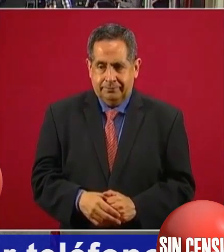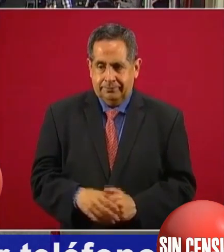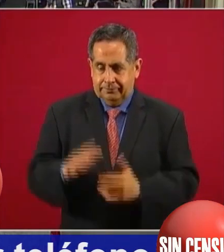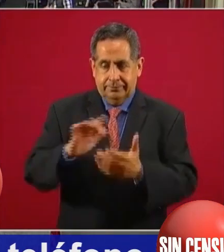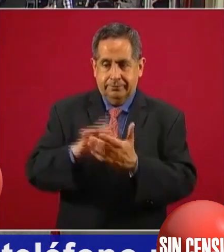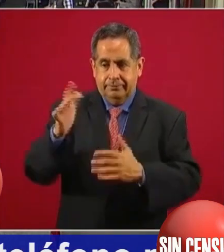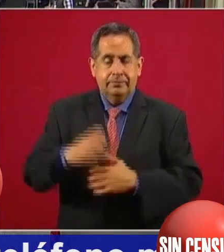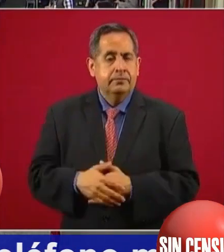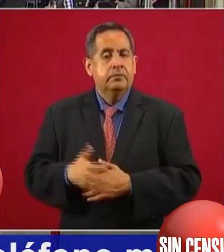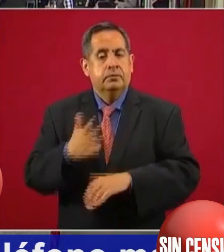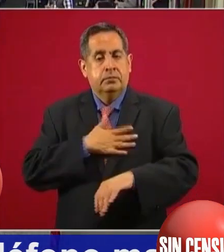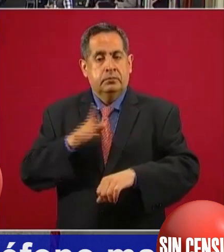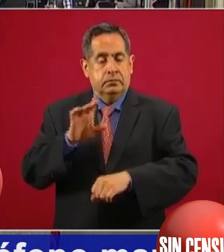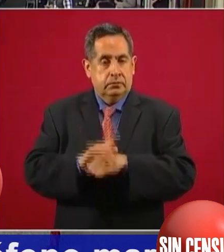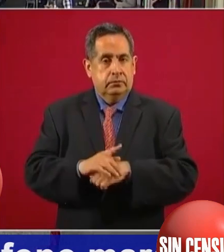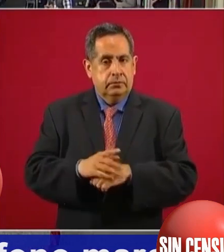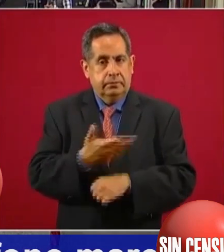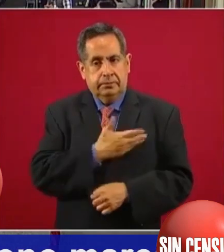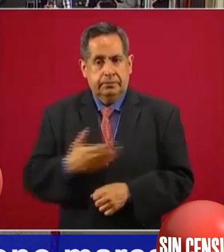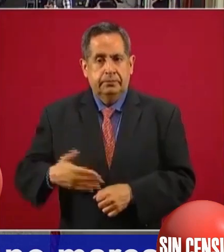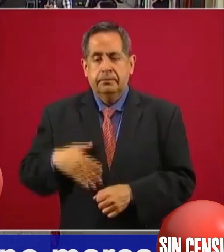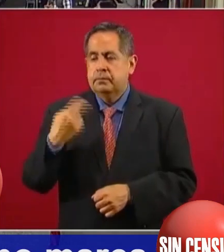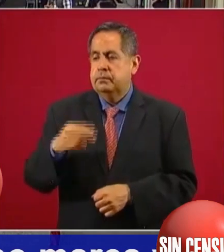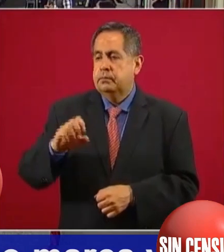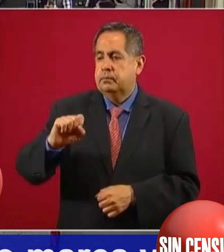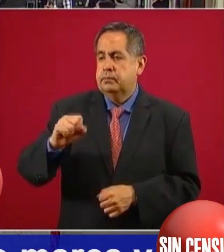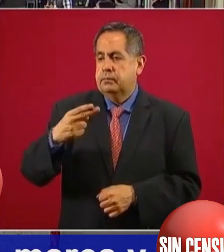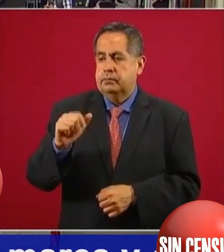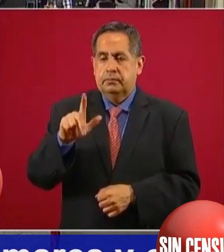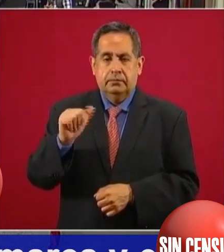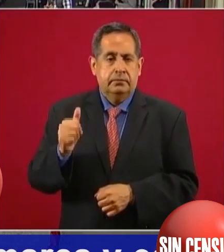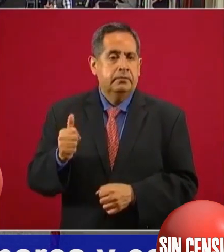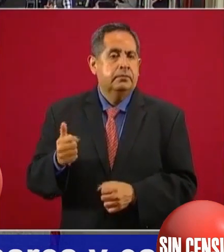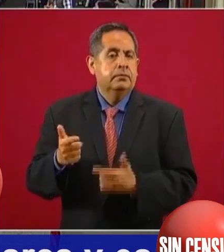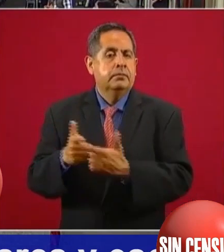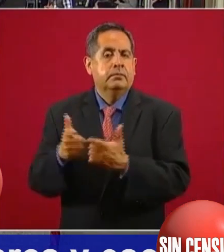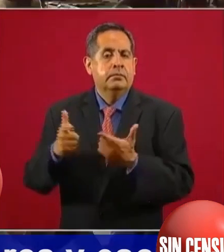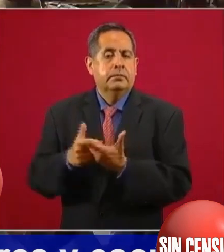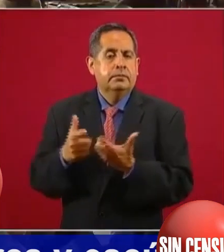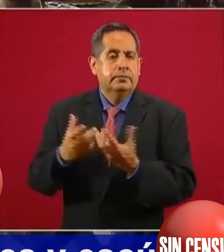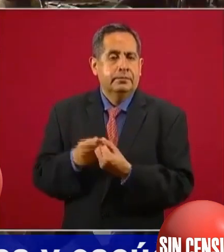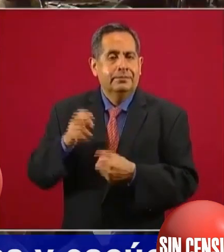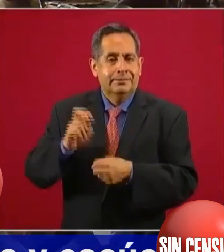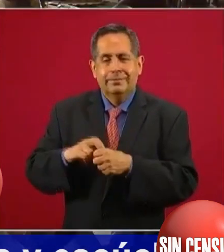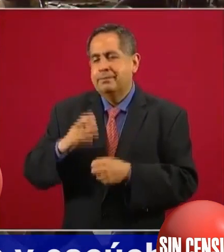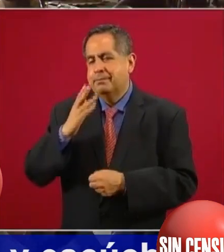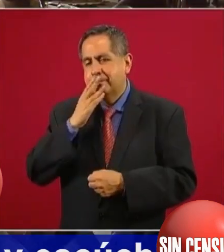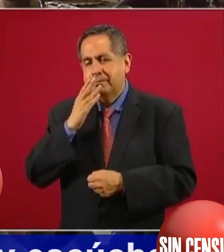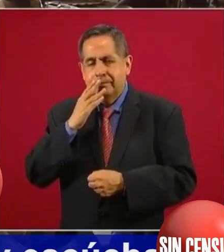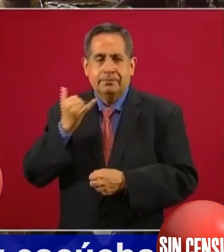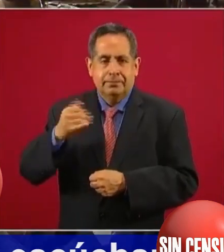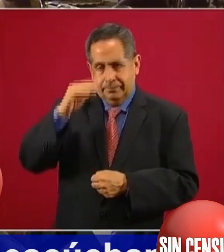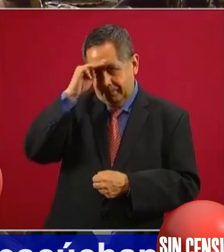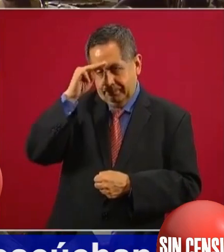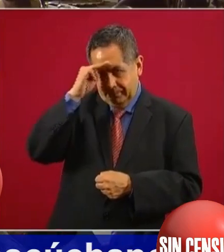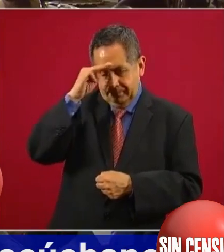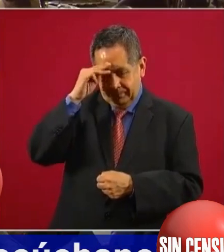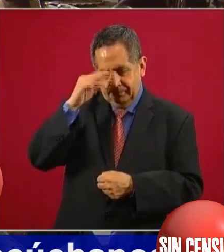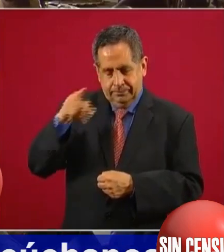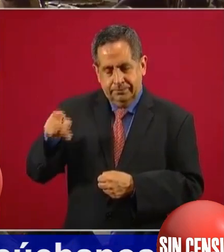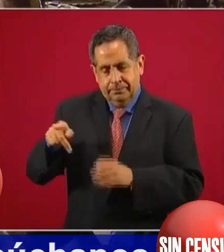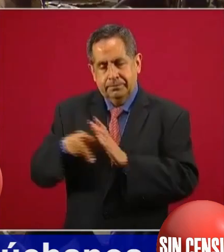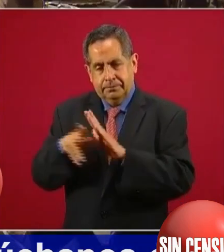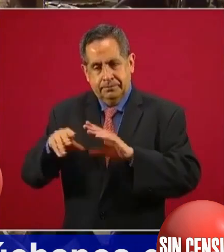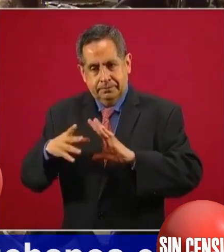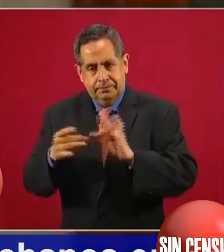Gracias. Buenos días, presidente. Shaila Rosagel, corresponsal de Grupo Gili, El Imparcial de Sonora, La Crónica de Mexicali y Frontera de